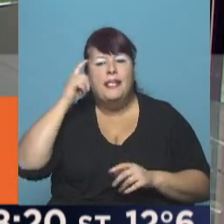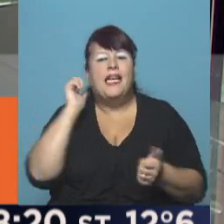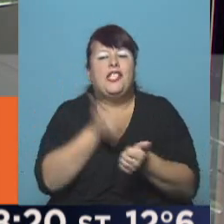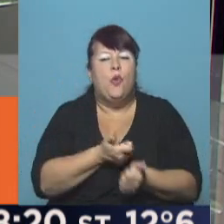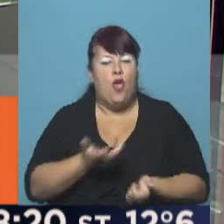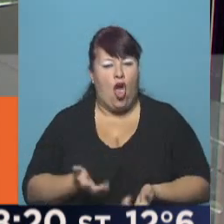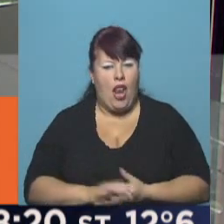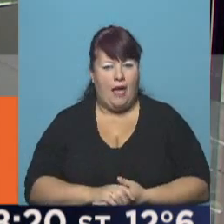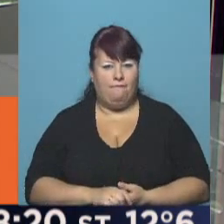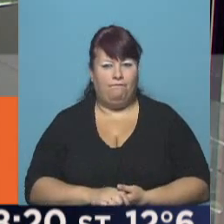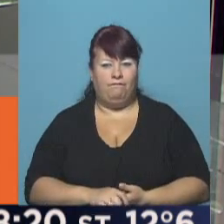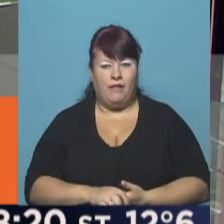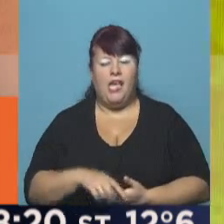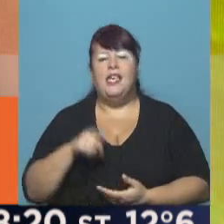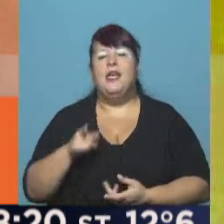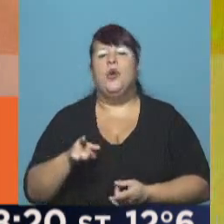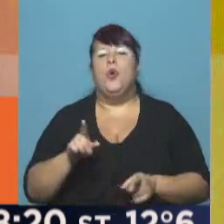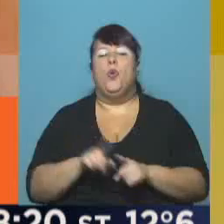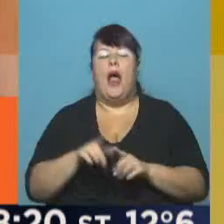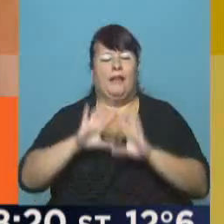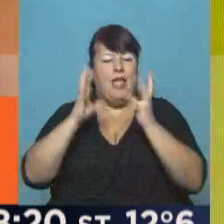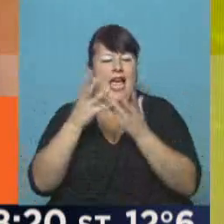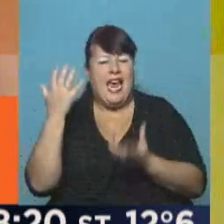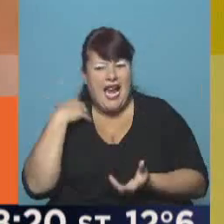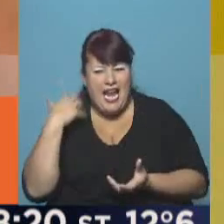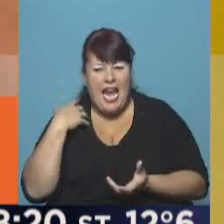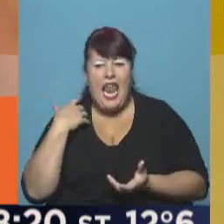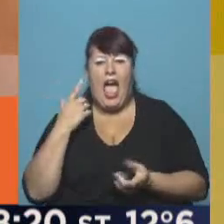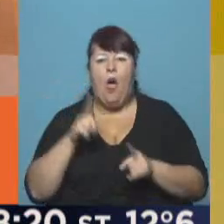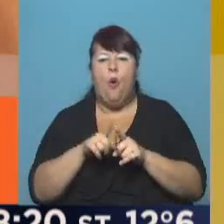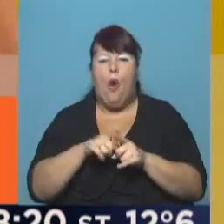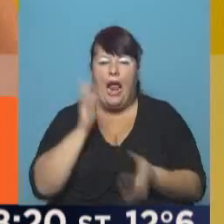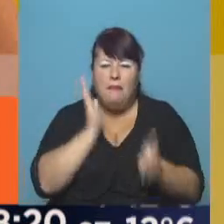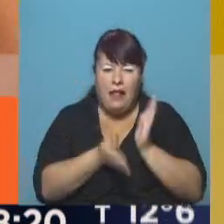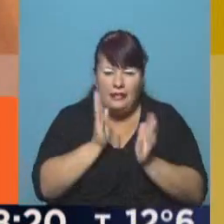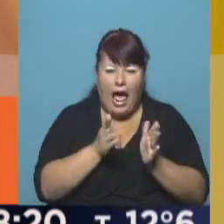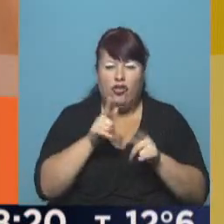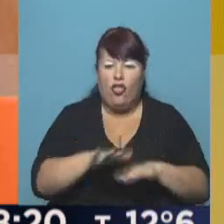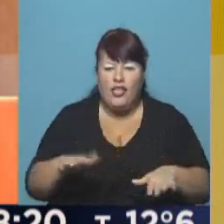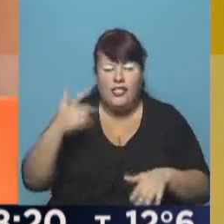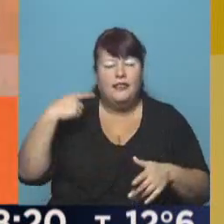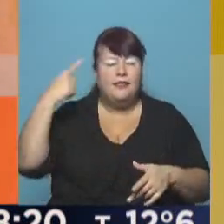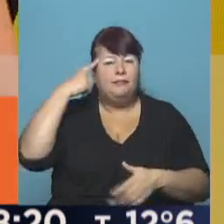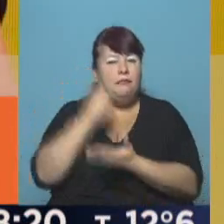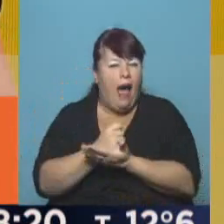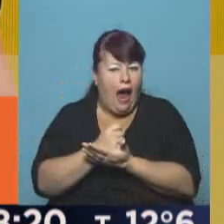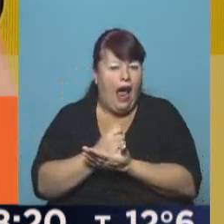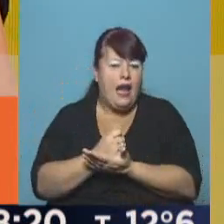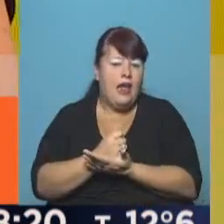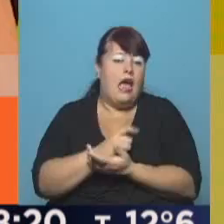viola? ¿Hay en general una situación de maltrato infantil?